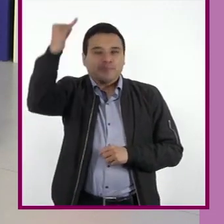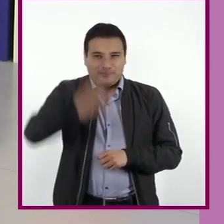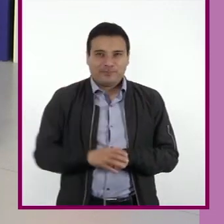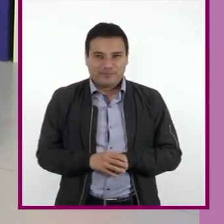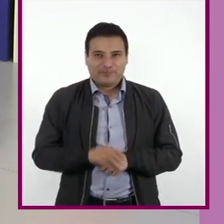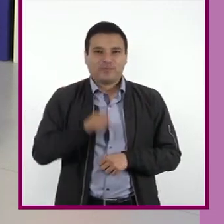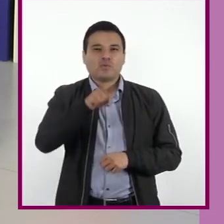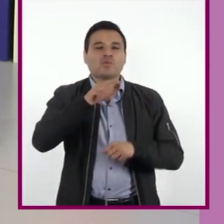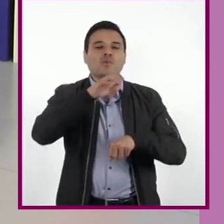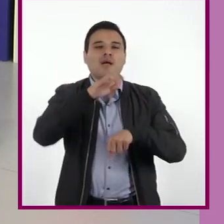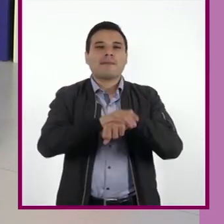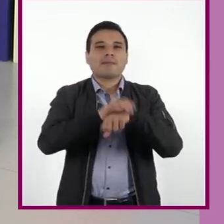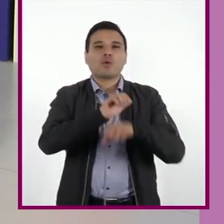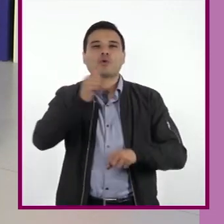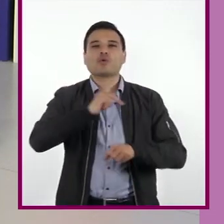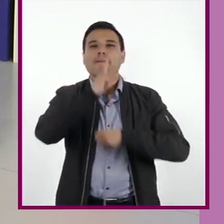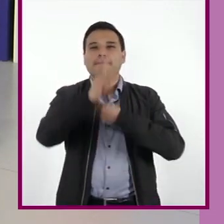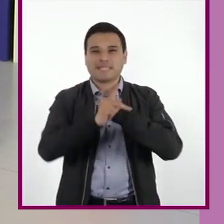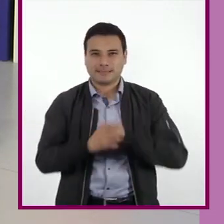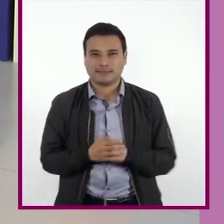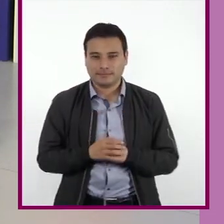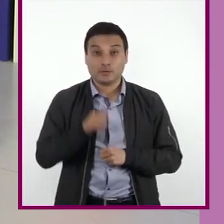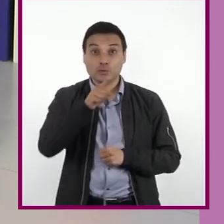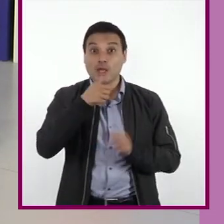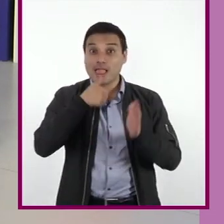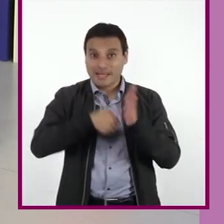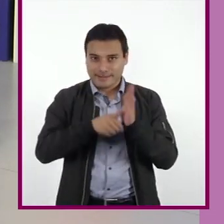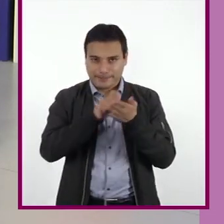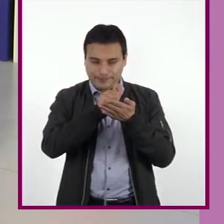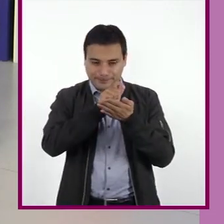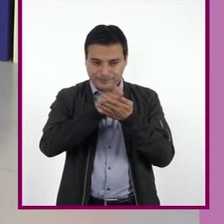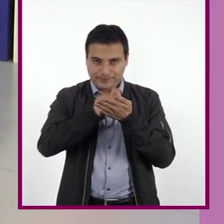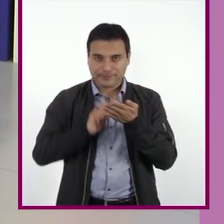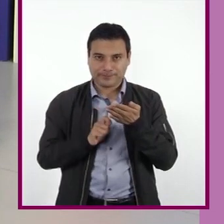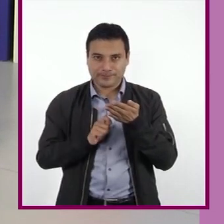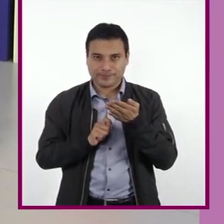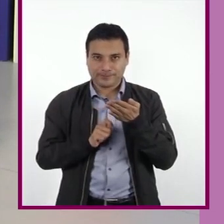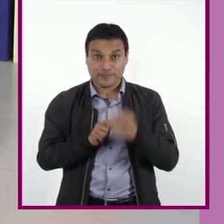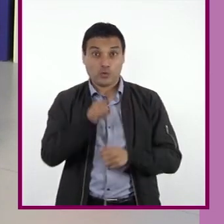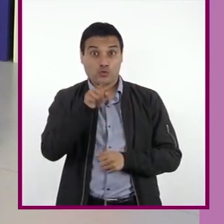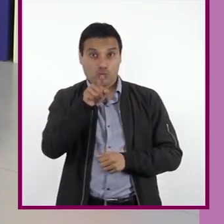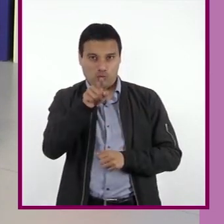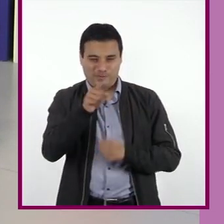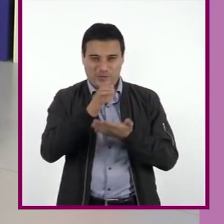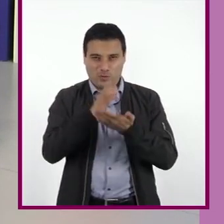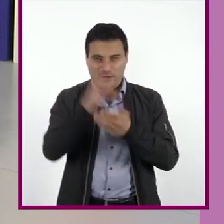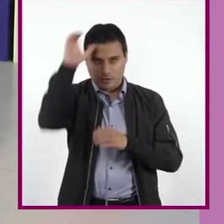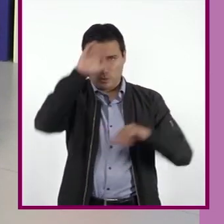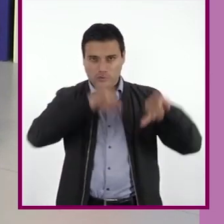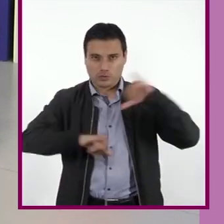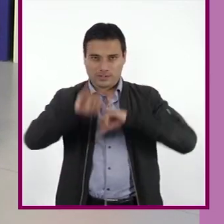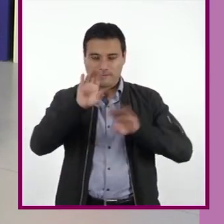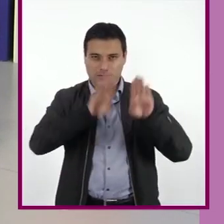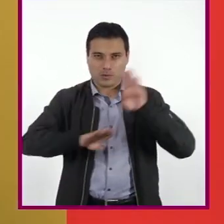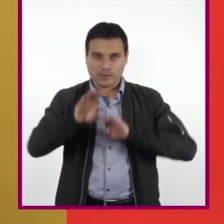el extranjero y le envían una pequeña carta. Escríbanla en su libreta de ciencias,